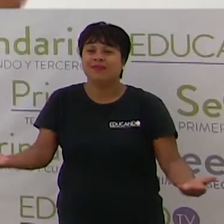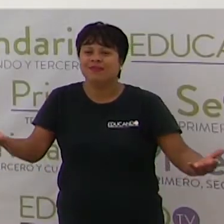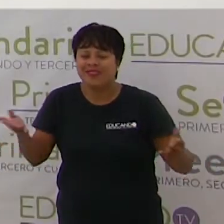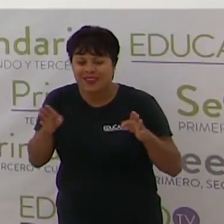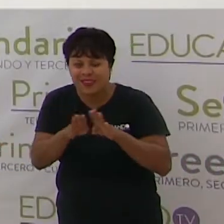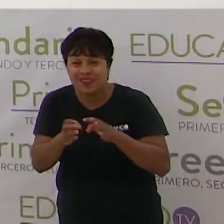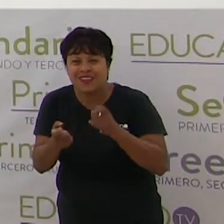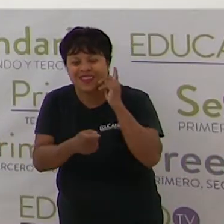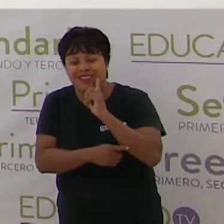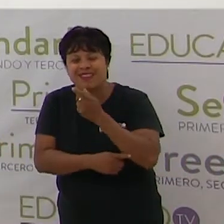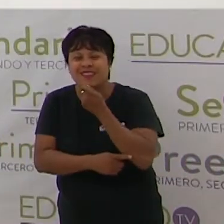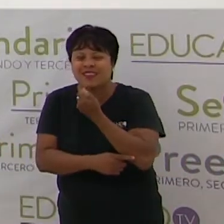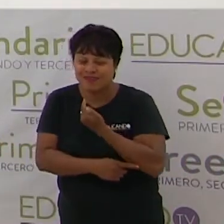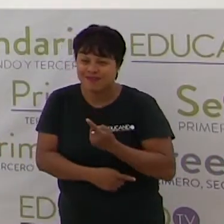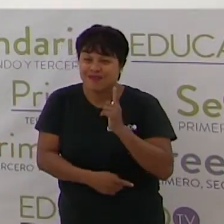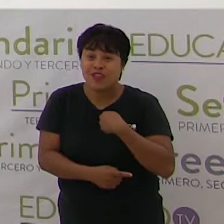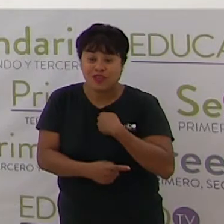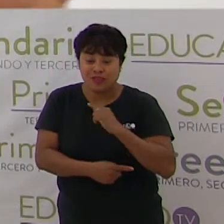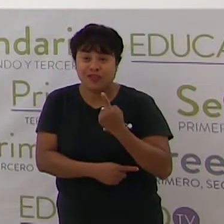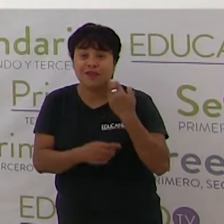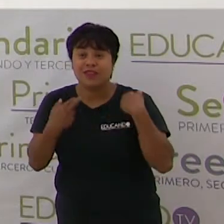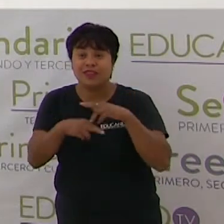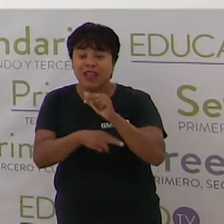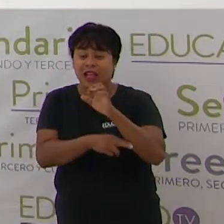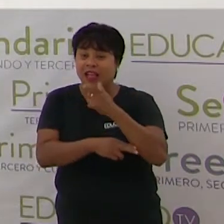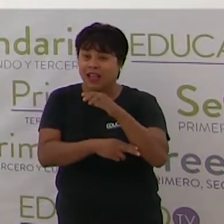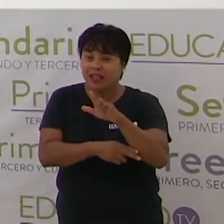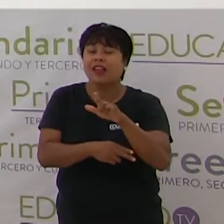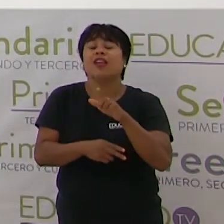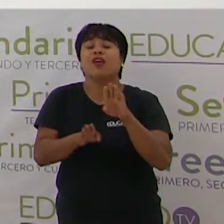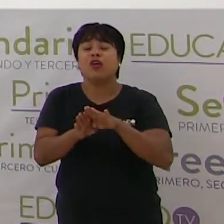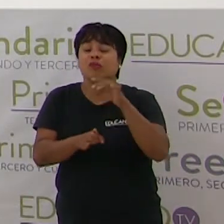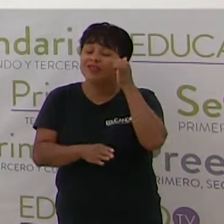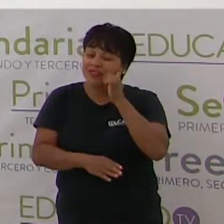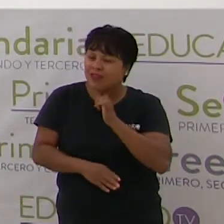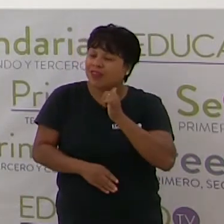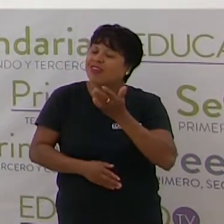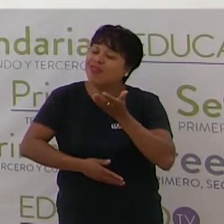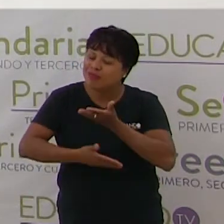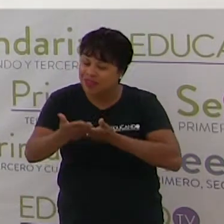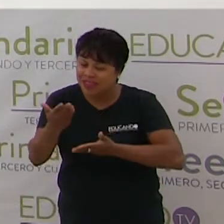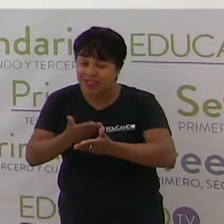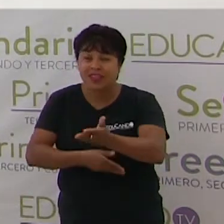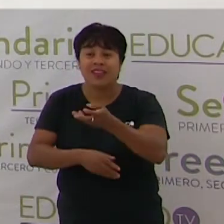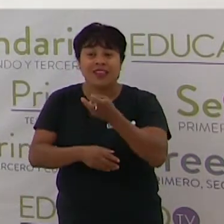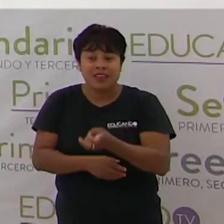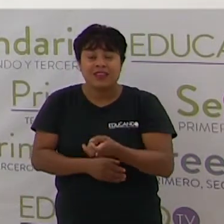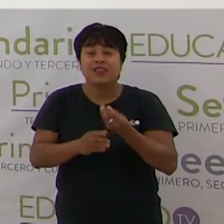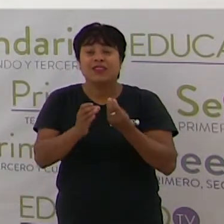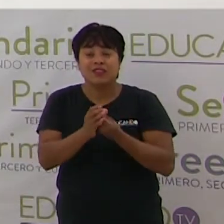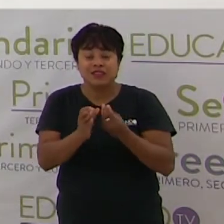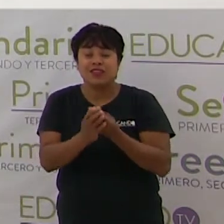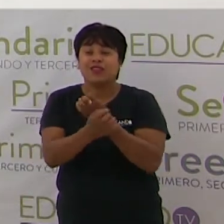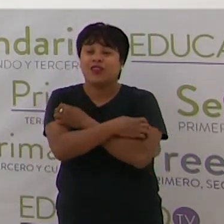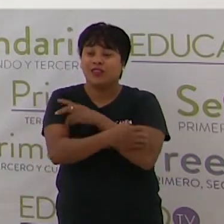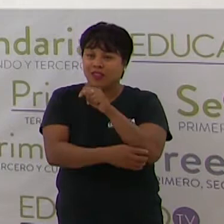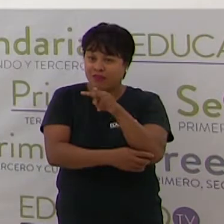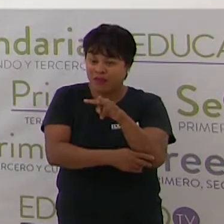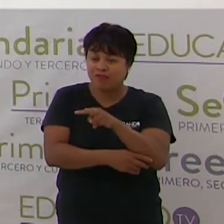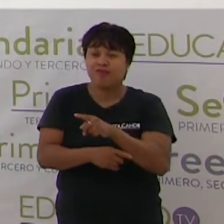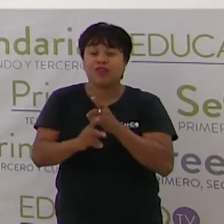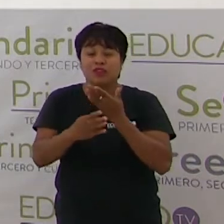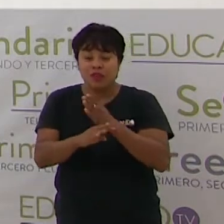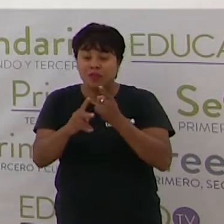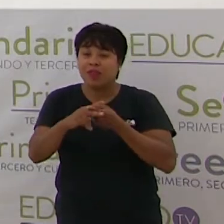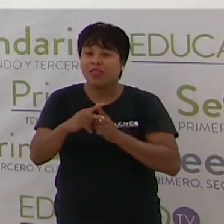¿Qué tal, niñas y niños? Soy el profesor Ángel Fernando. Como siempre, me da gusto compartir contigo estas sesiones en Educando TV, desafíos